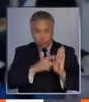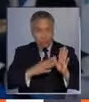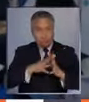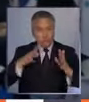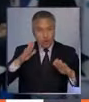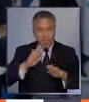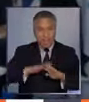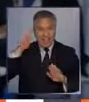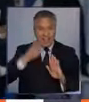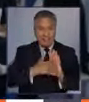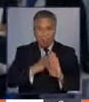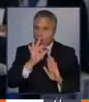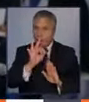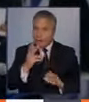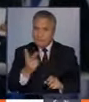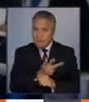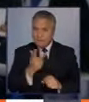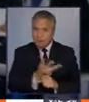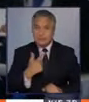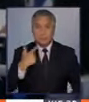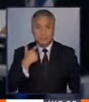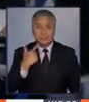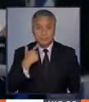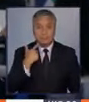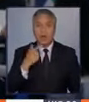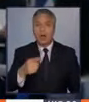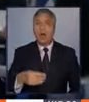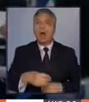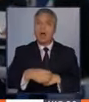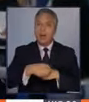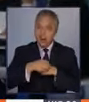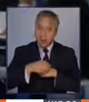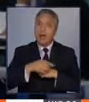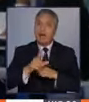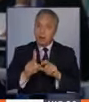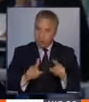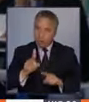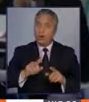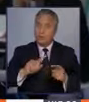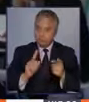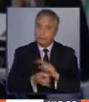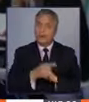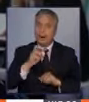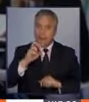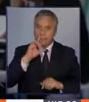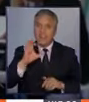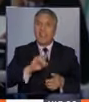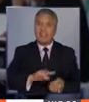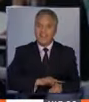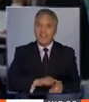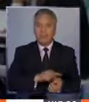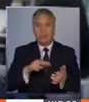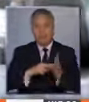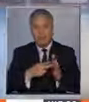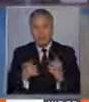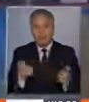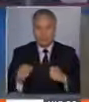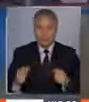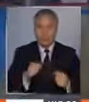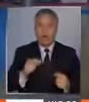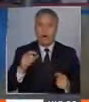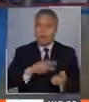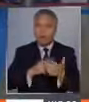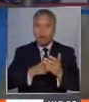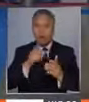o patrones anómalos son indicadores tempranos de alguna complicación de pie diabético, como problemas nerviosos, problemas de circulación.